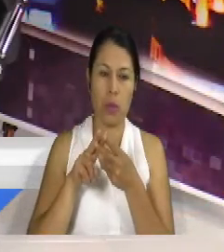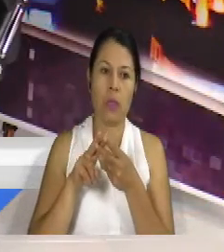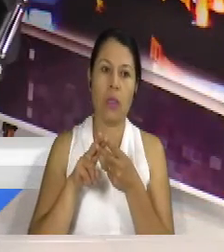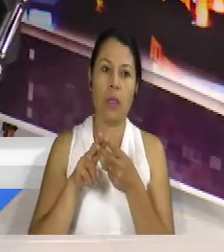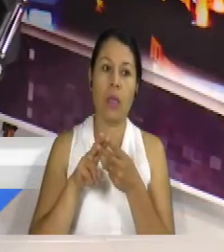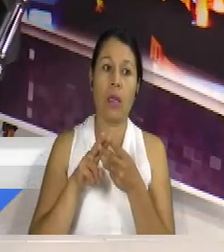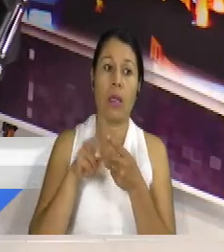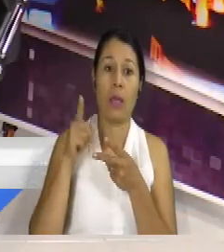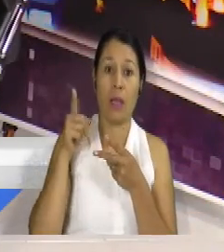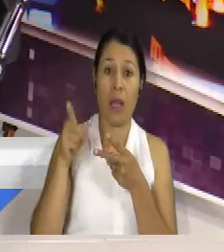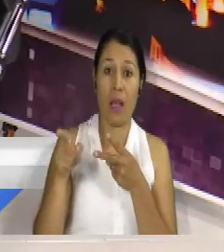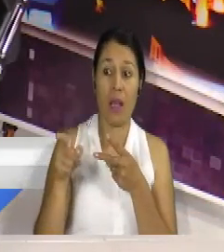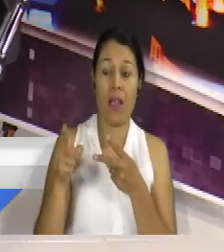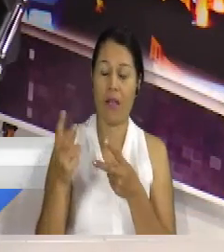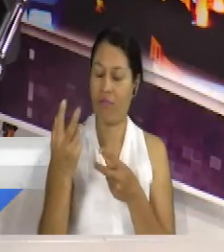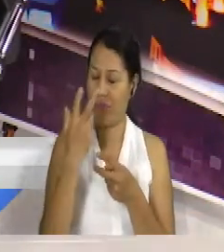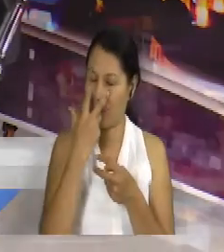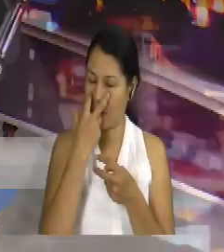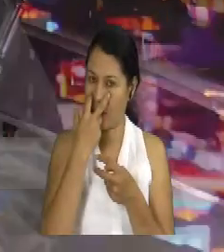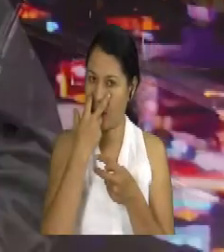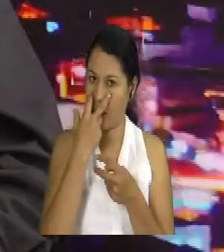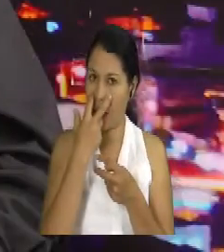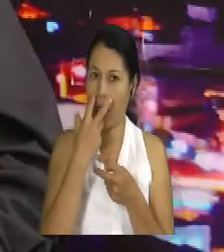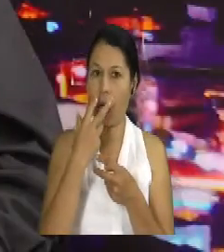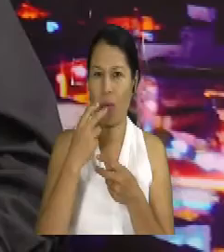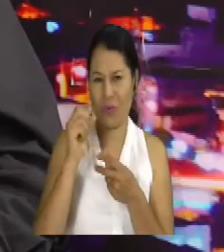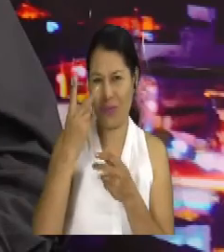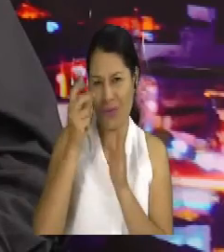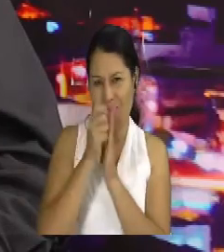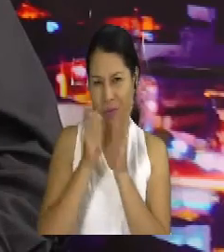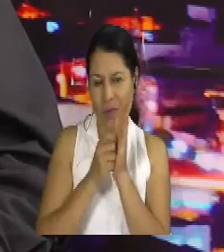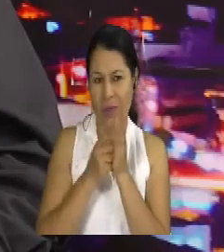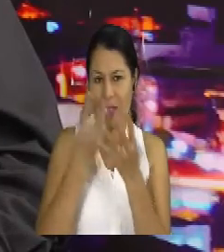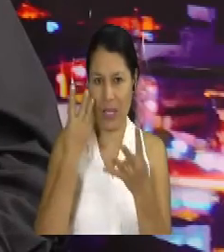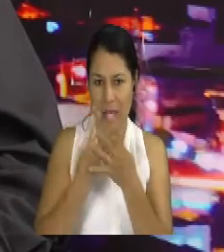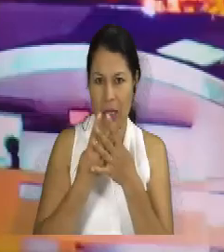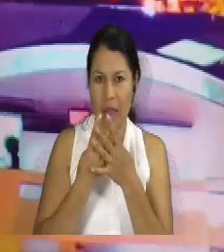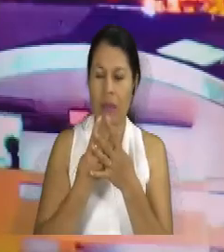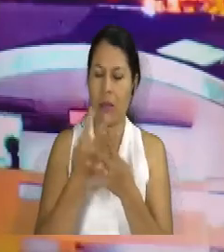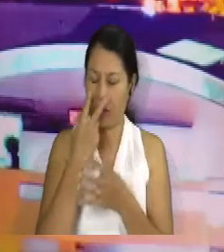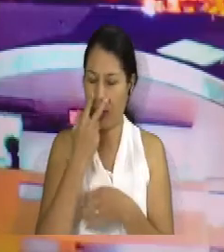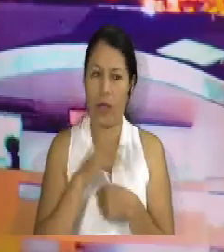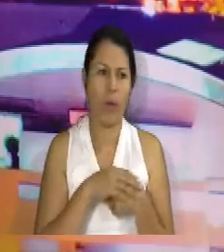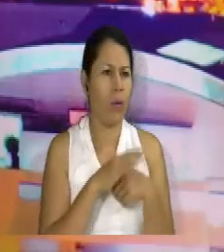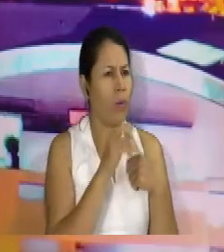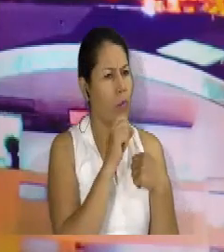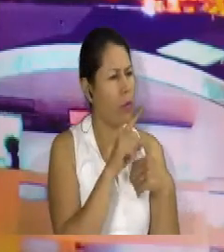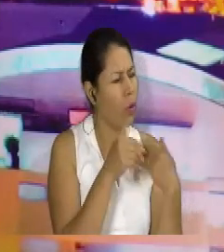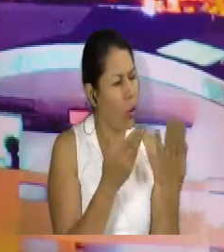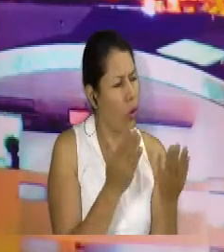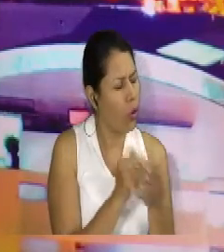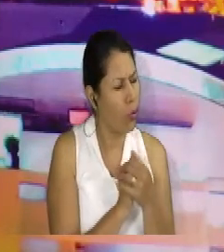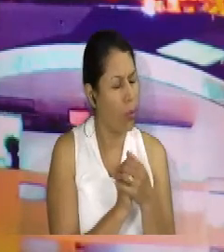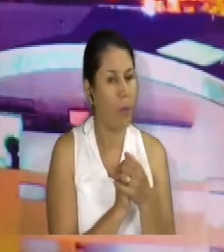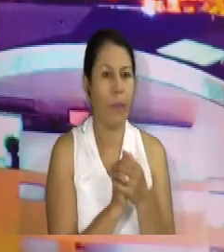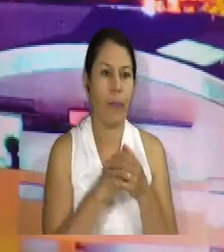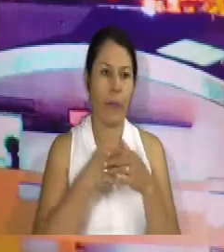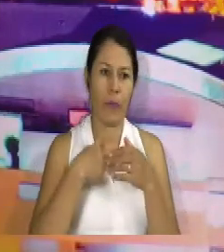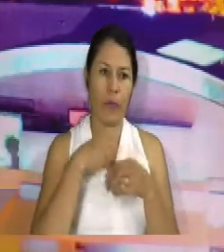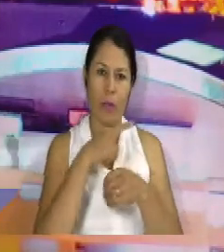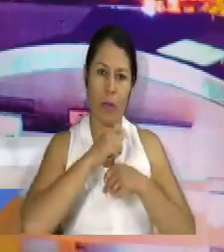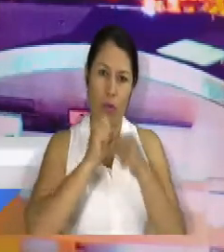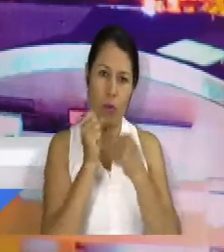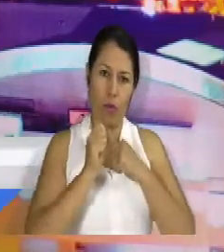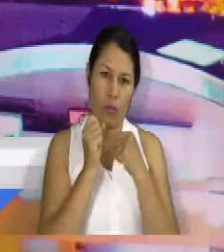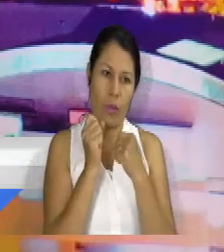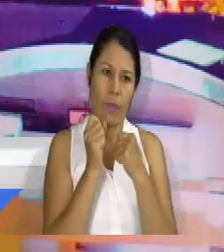ocasión en que es privado de la libertad. ¿Cómo fue eso, David? Pero Pedro, yo tuve la fortuna en Bogotá, en La Picota, pues yo leía